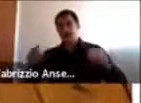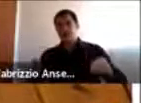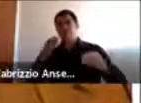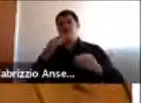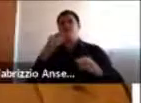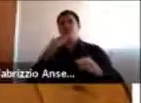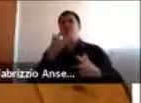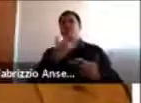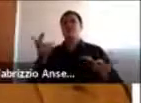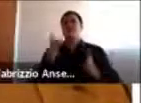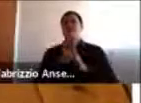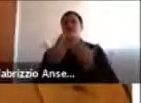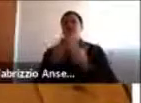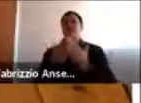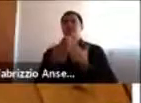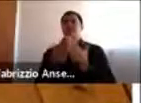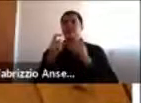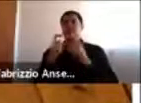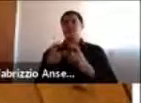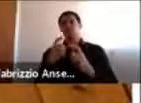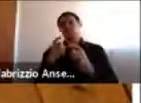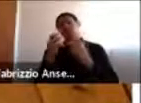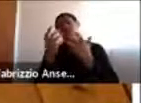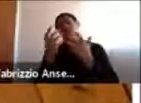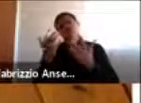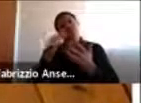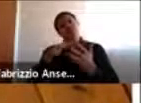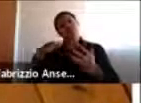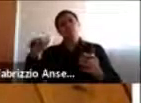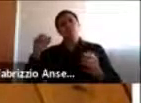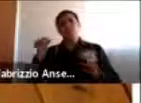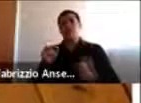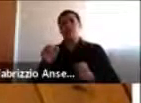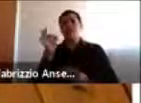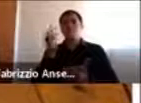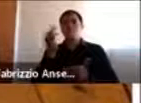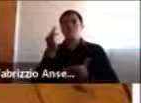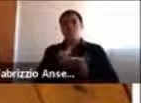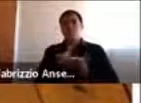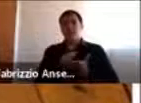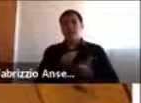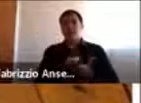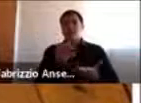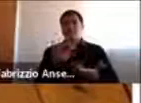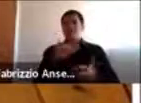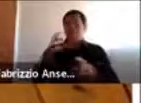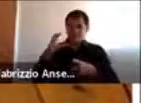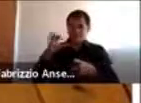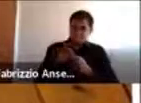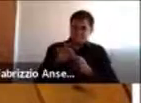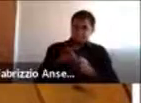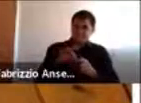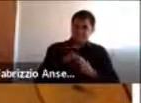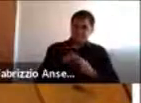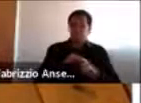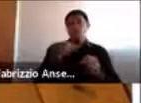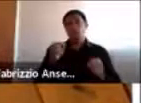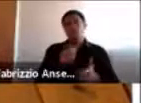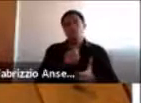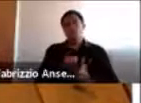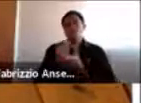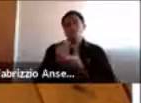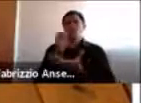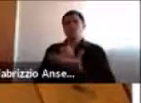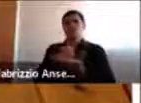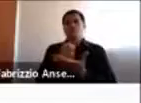puede utilizar las monedas que ha ido juntando como reforzamiento del aprendizaje para poder hacer algunas cosas con su personaje